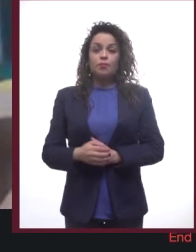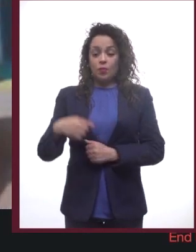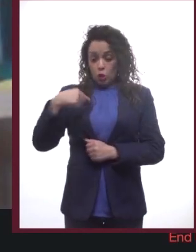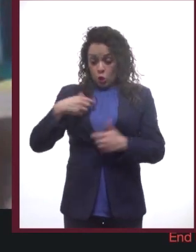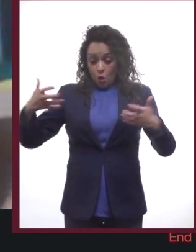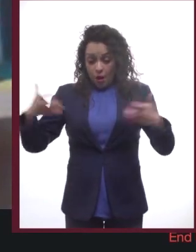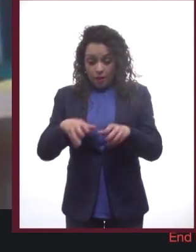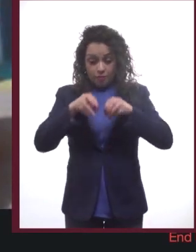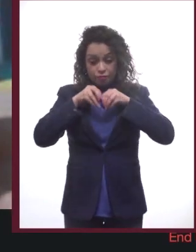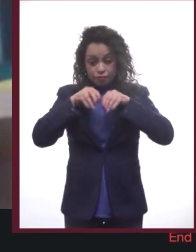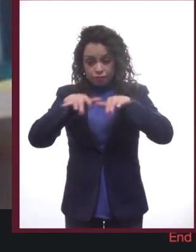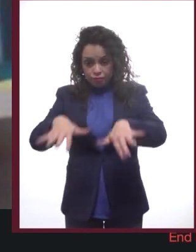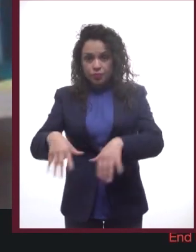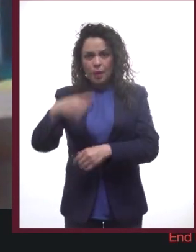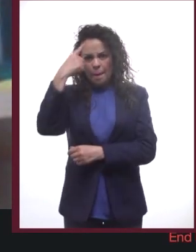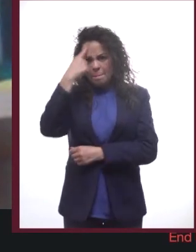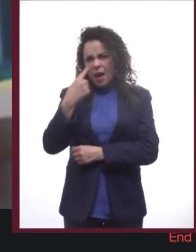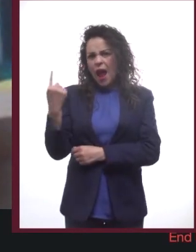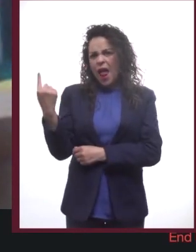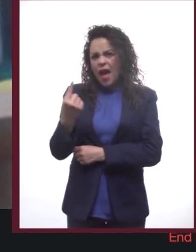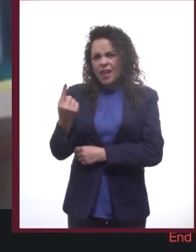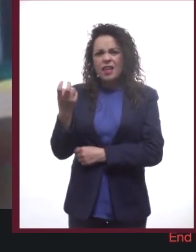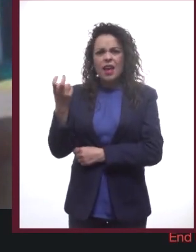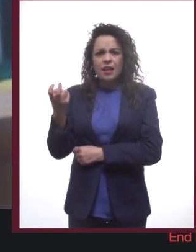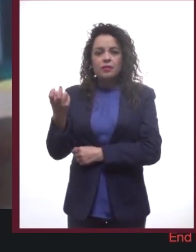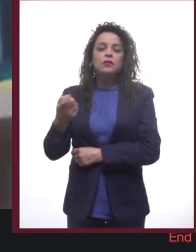pues es un medio para eso, ¿no? Y es un medio para que